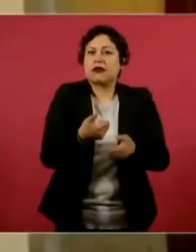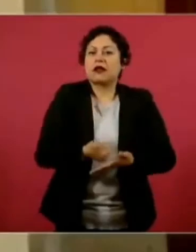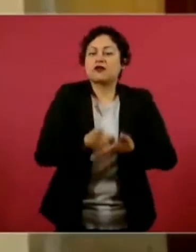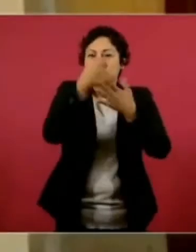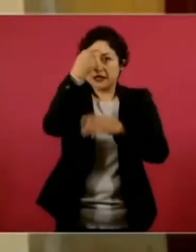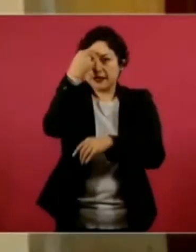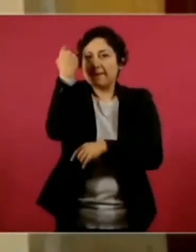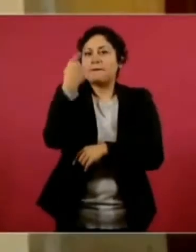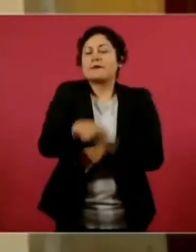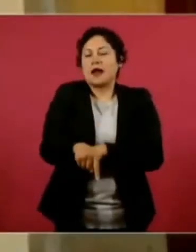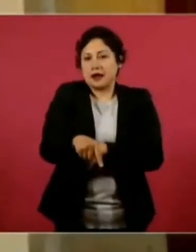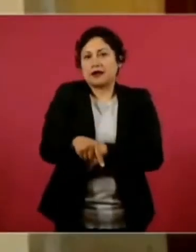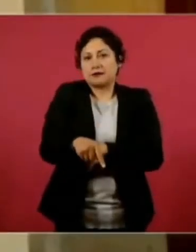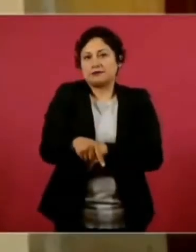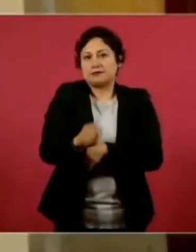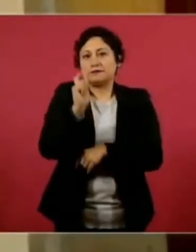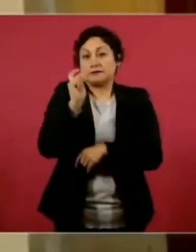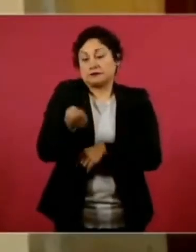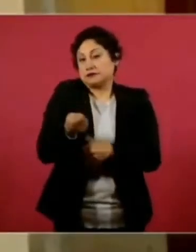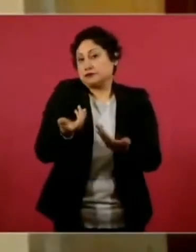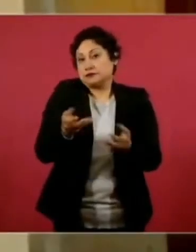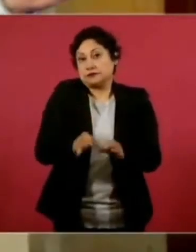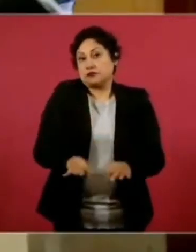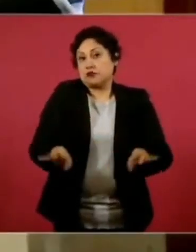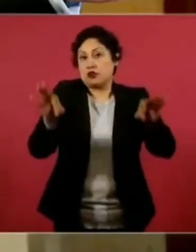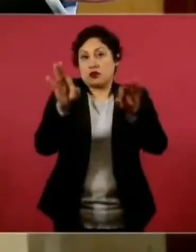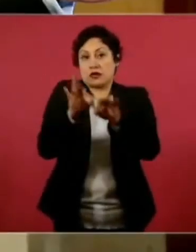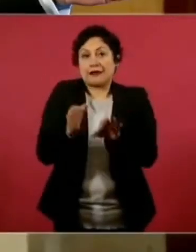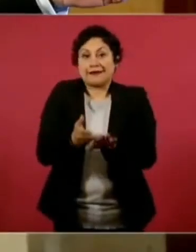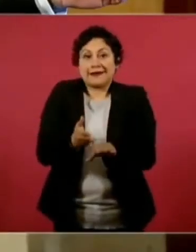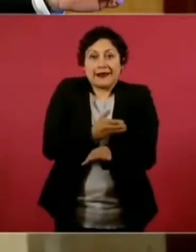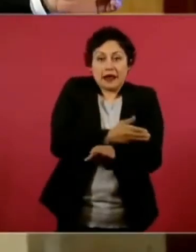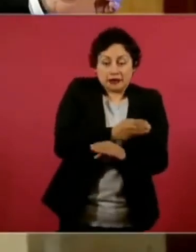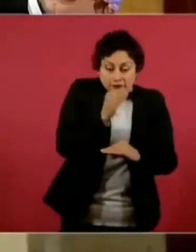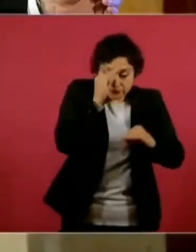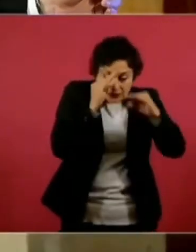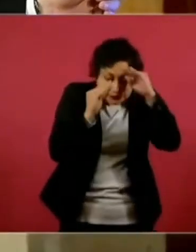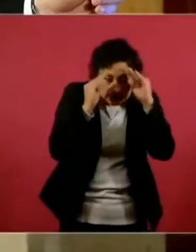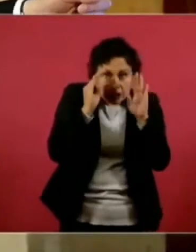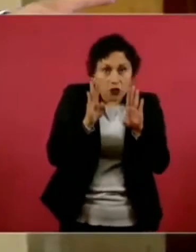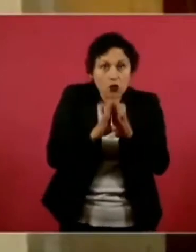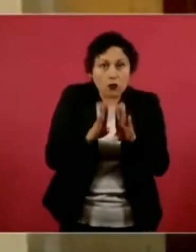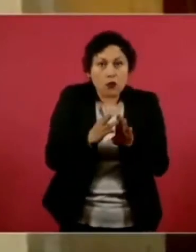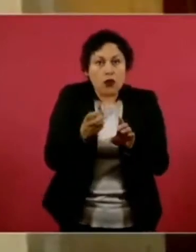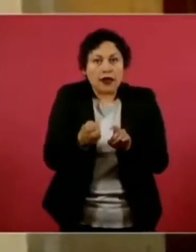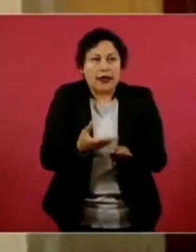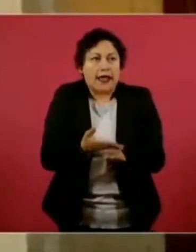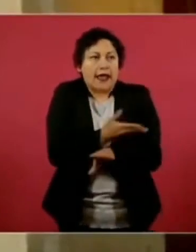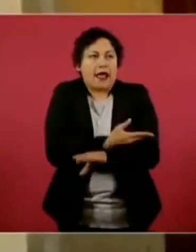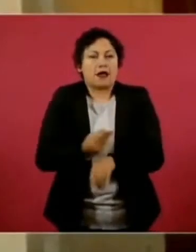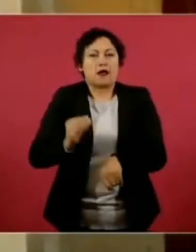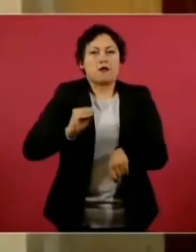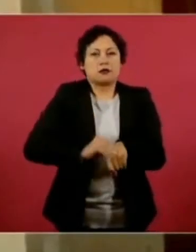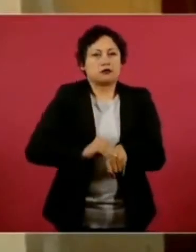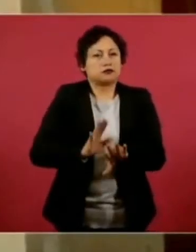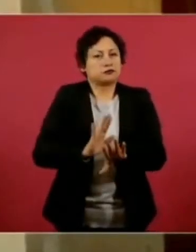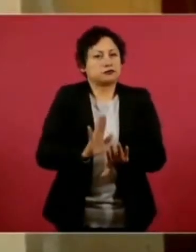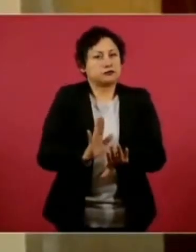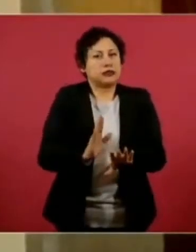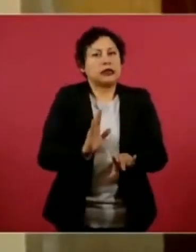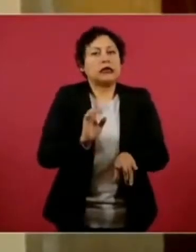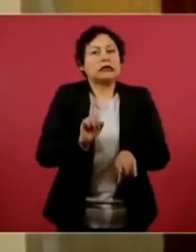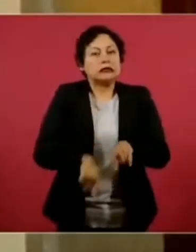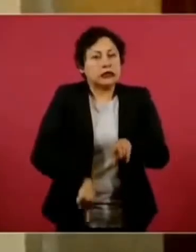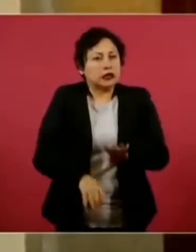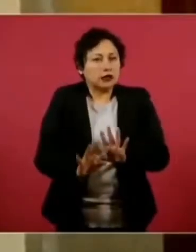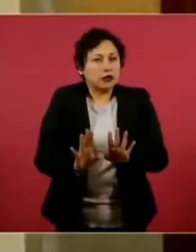se volviera un criterio reactivo a poder compensar este tipo de esquemas. Y esto no es el objetivo de la planeación.